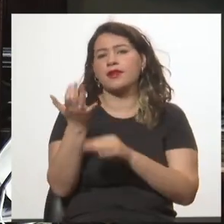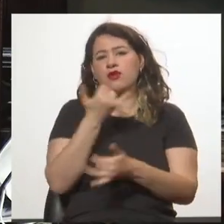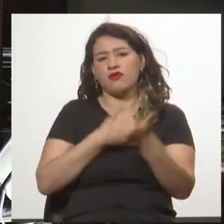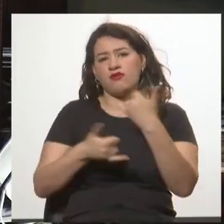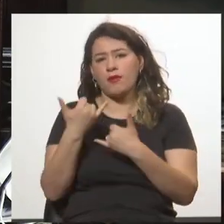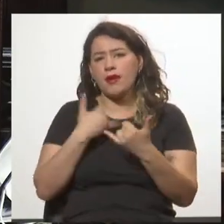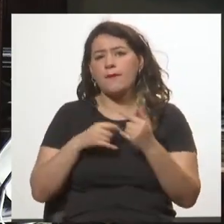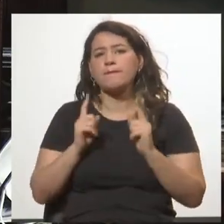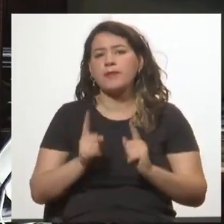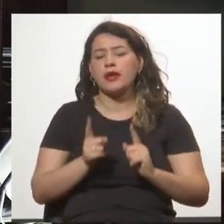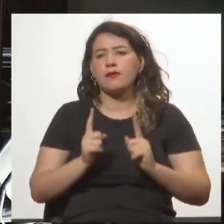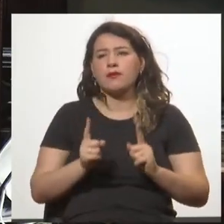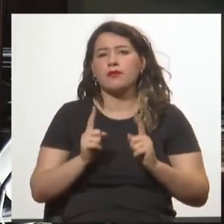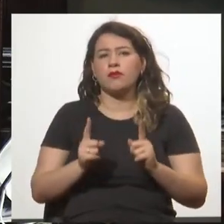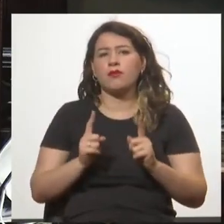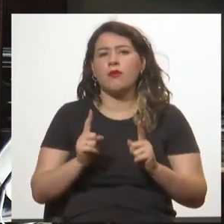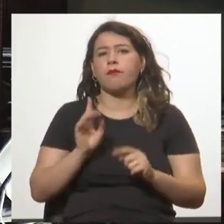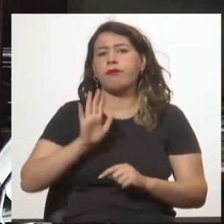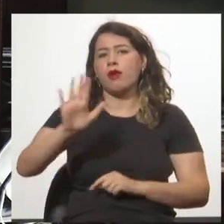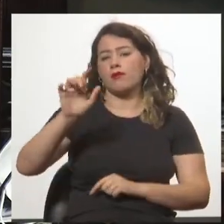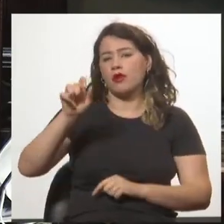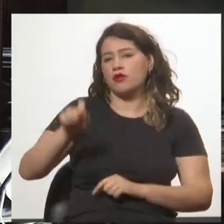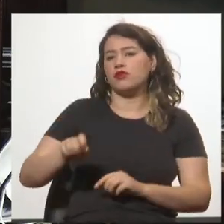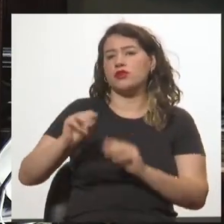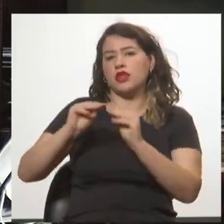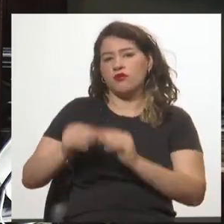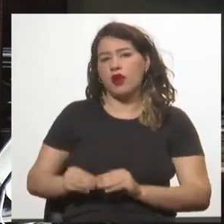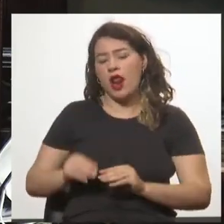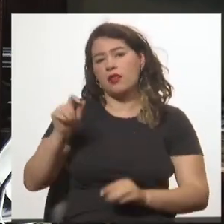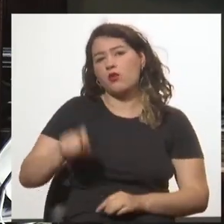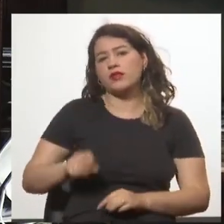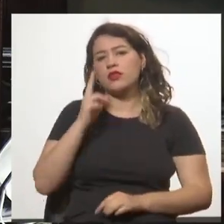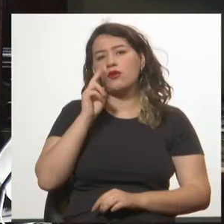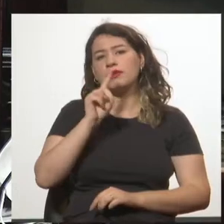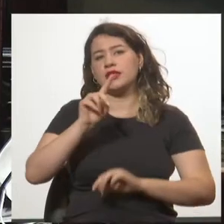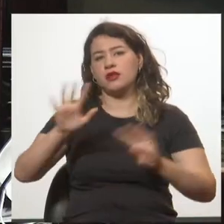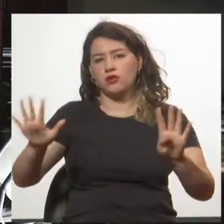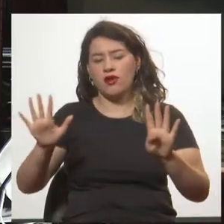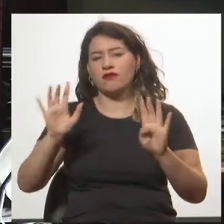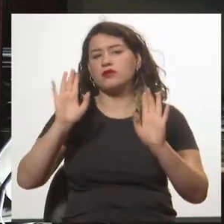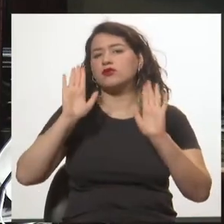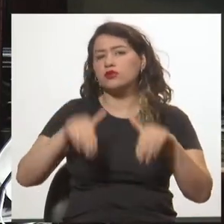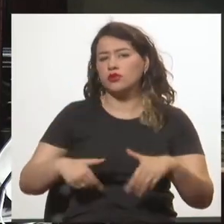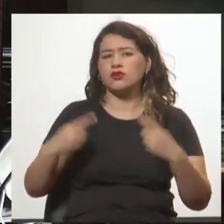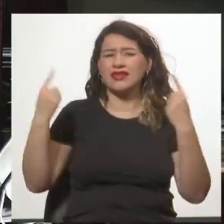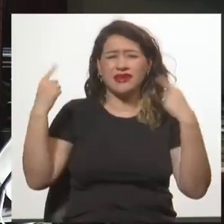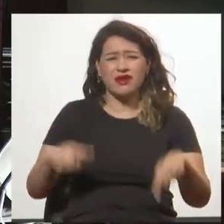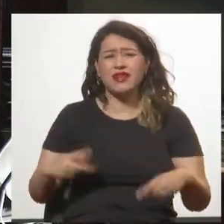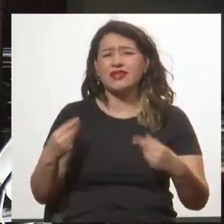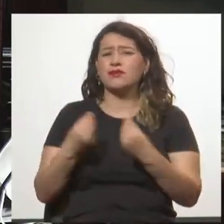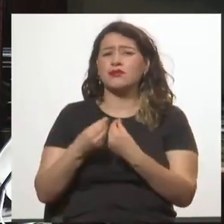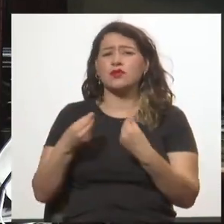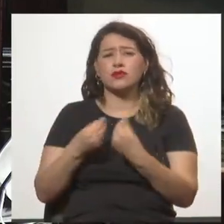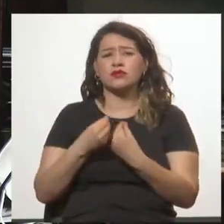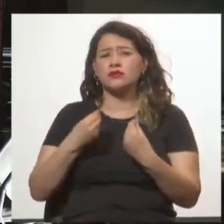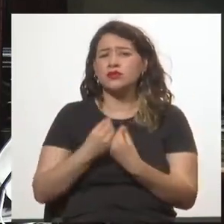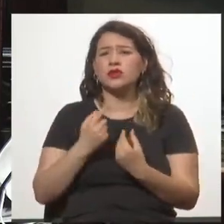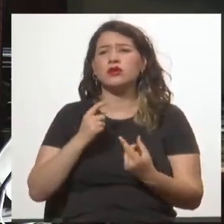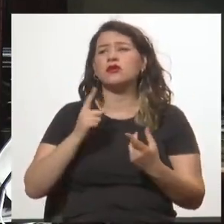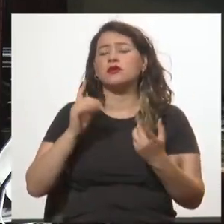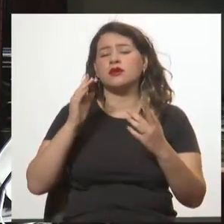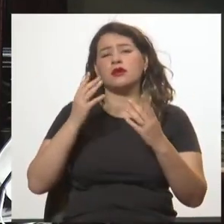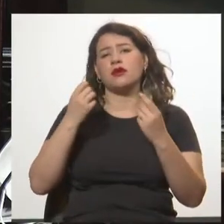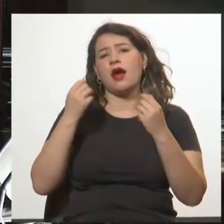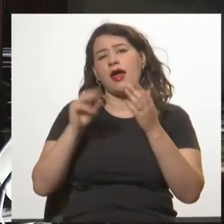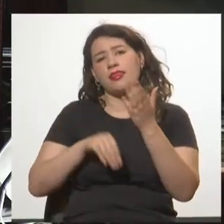a los mismos entre otros del propio tribunal de cuentas en 2019 que fue objeto de intenso debate público en relación con el cual le